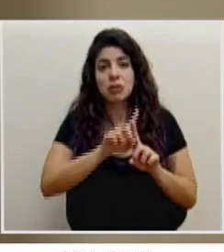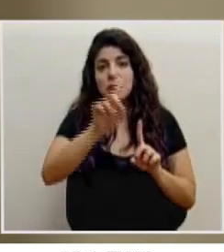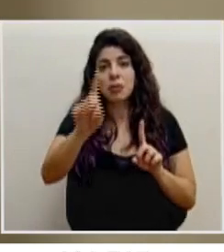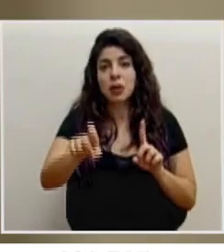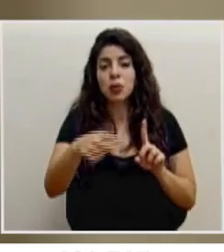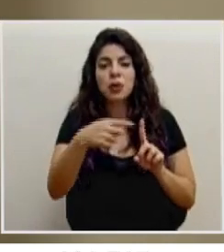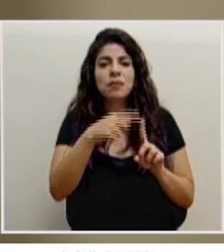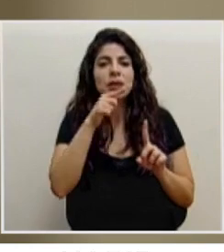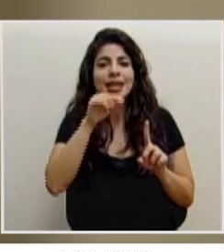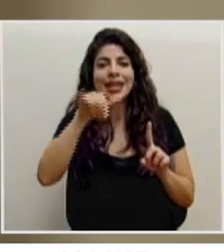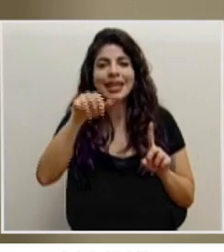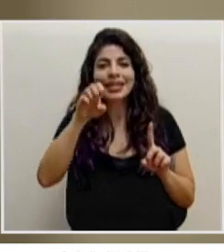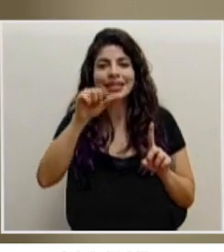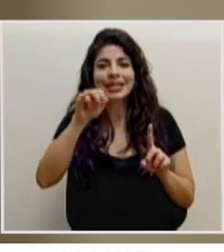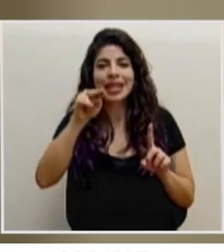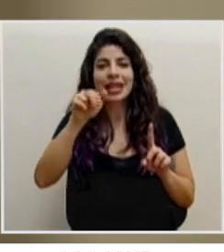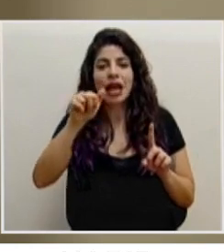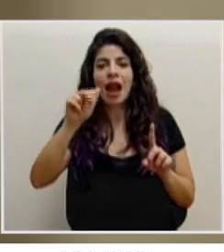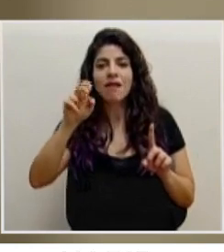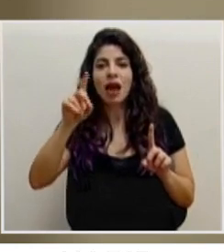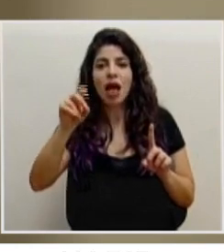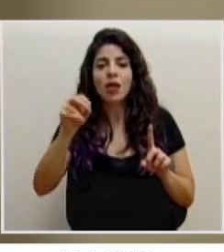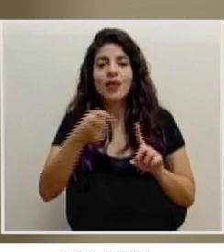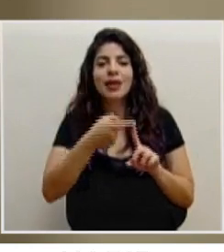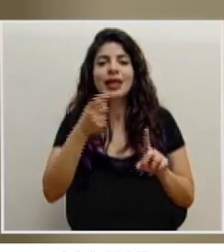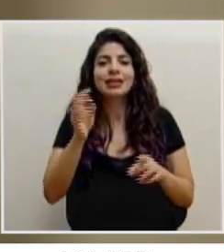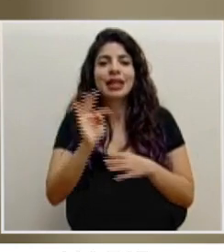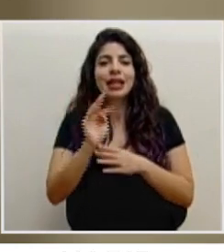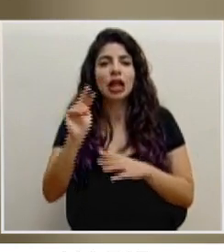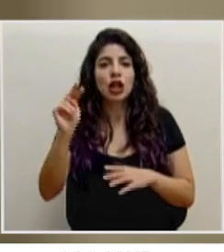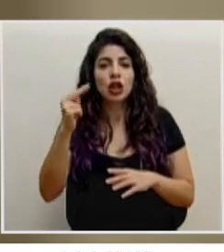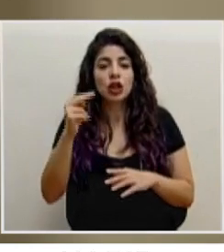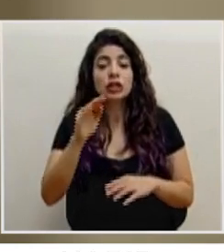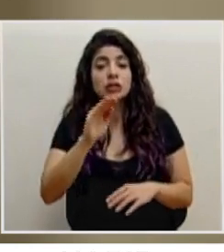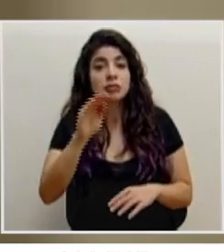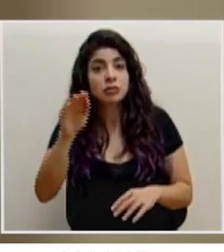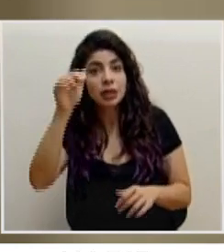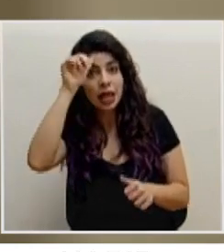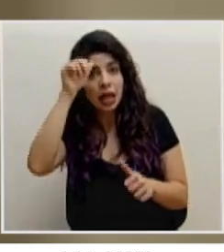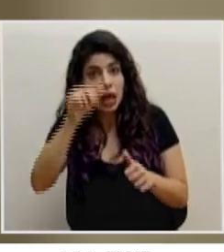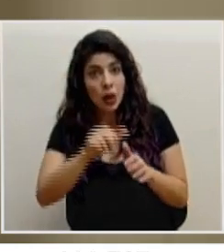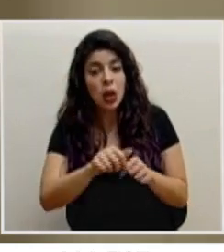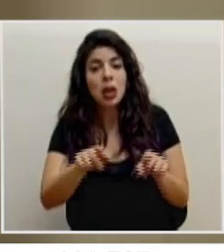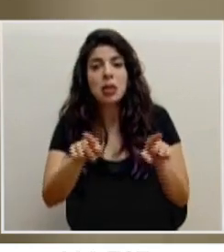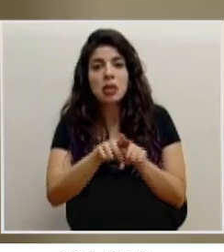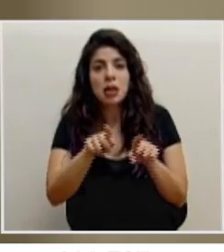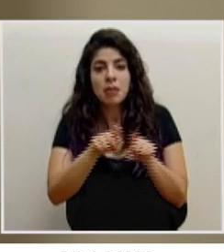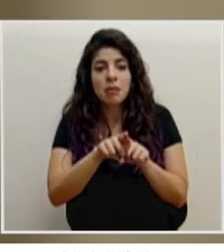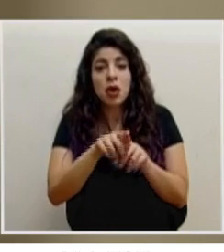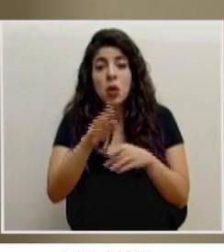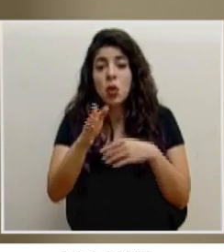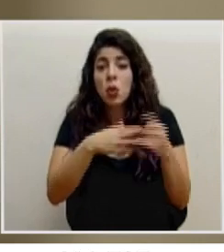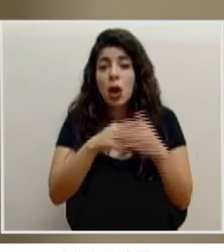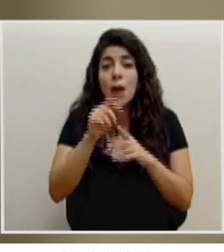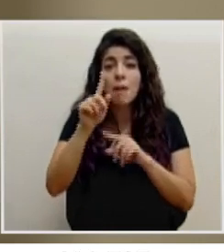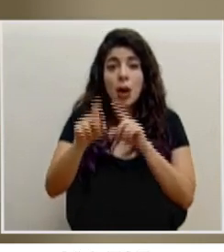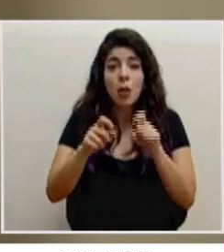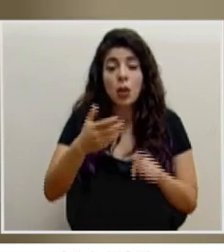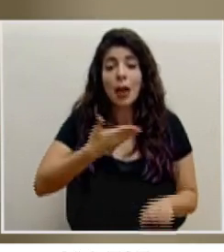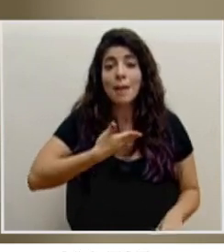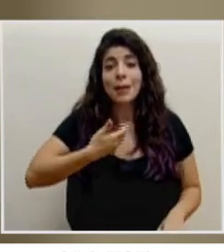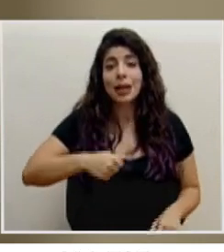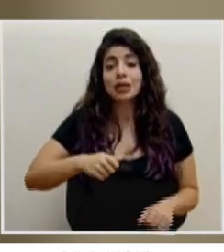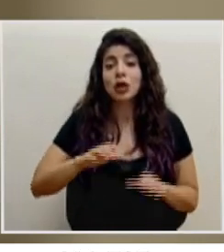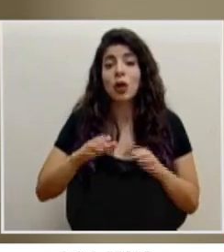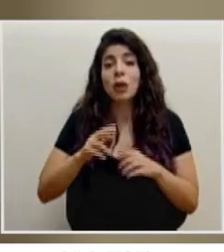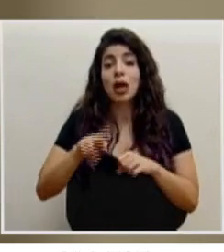consultas es Yesenia Alvarado de Telenoticias. Les recordamos que también se encuentra disponible para consultas el presidente de la